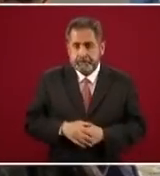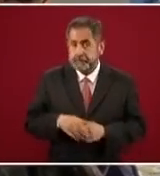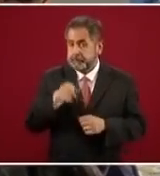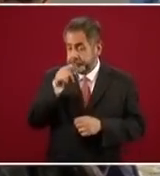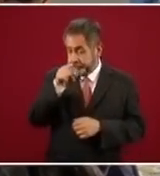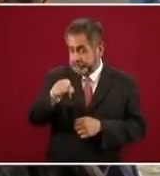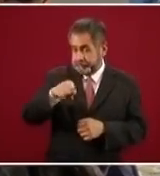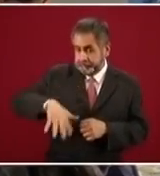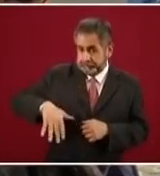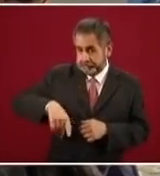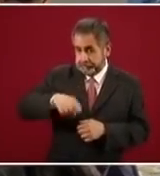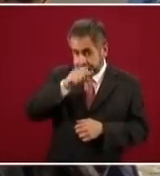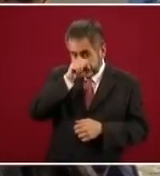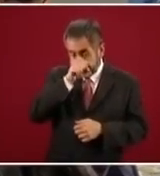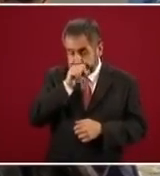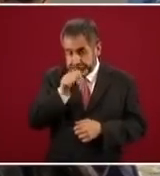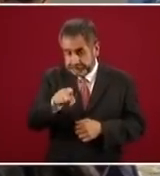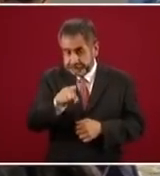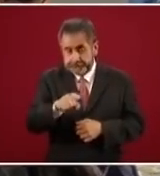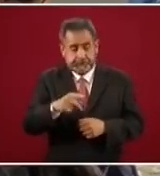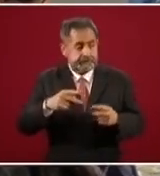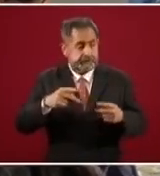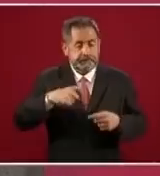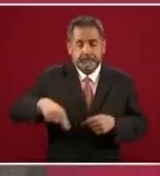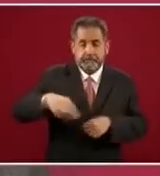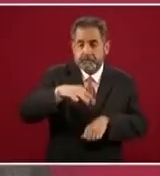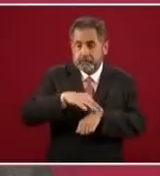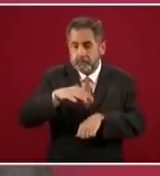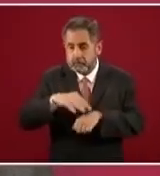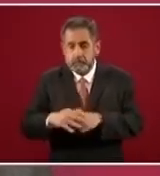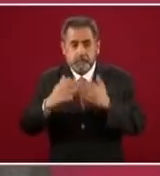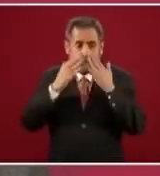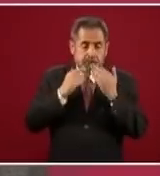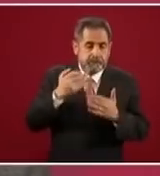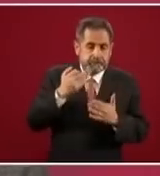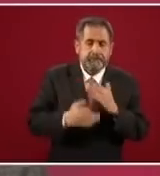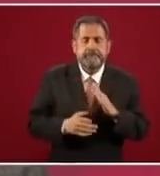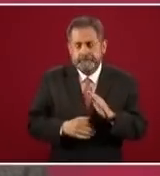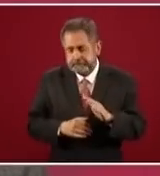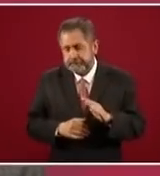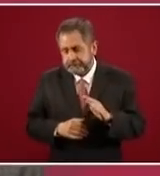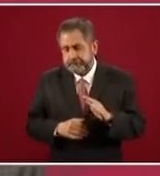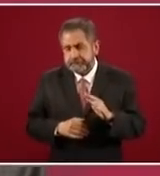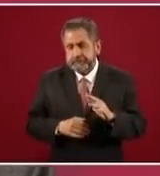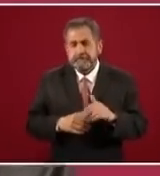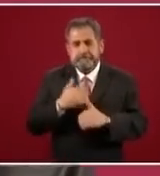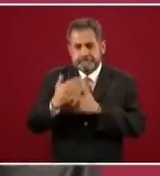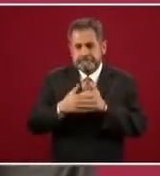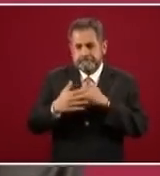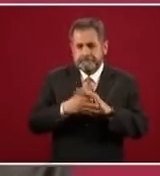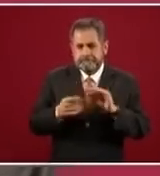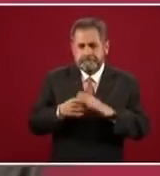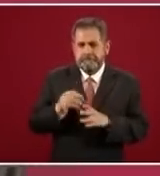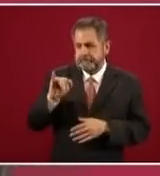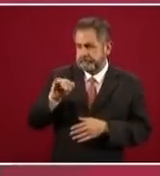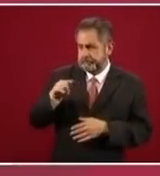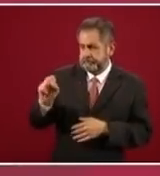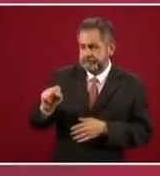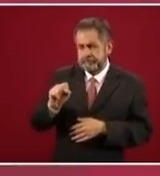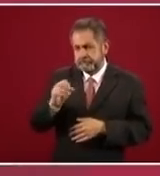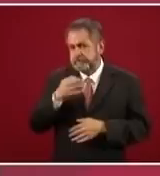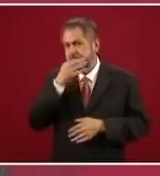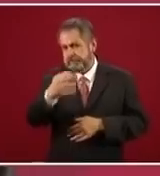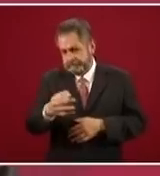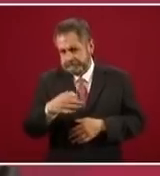lo otro que usted señalaba sobre el personal de salud, también lo podemos detallar con información más precisa del IMSS el próximo martes,